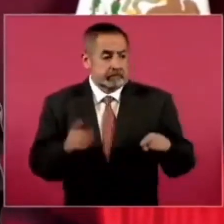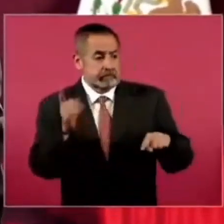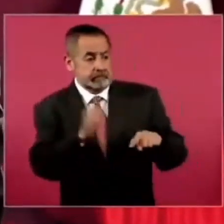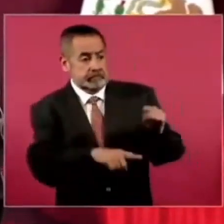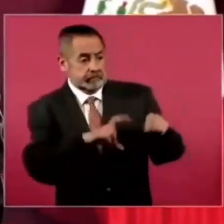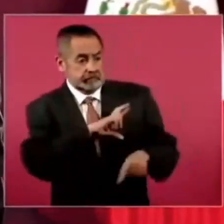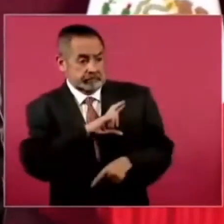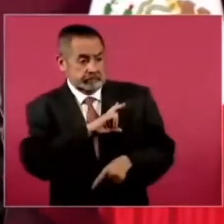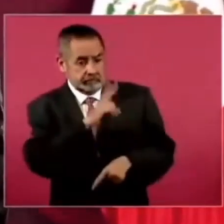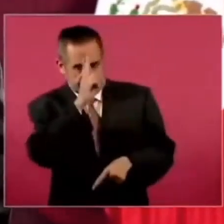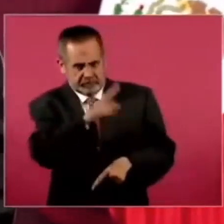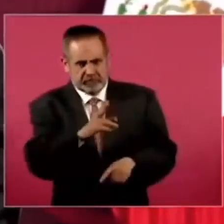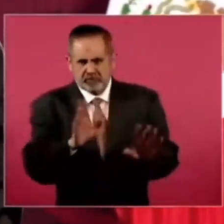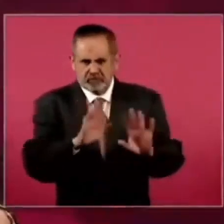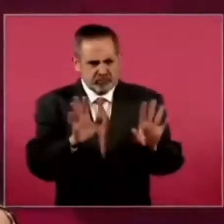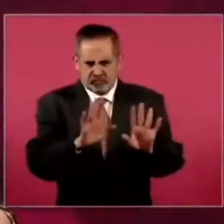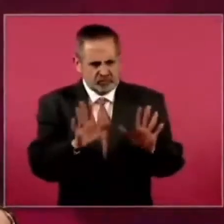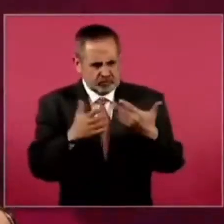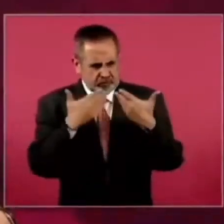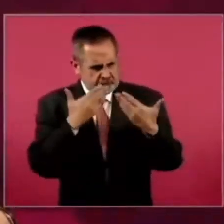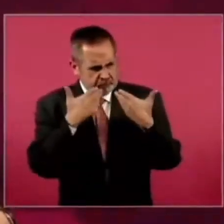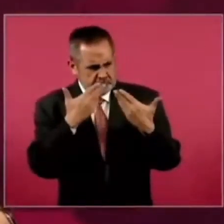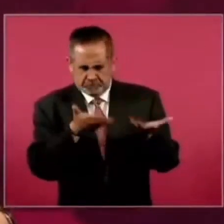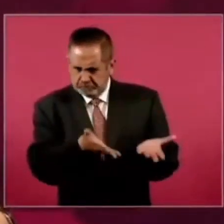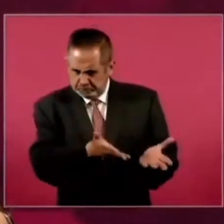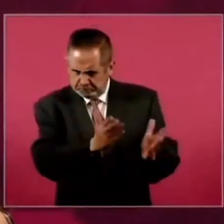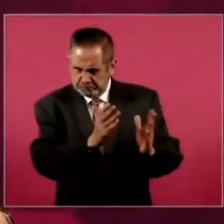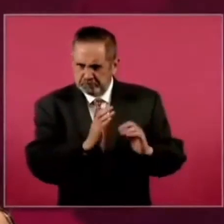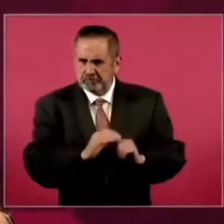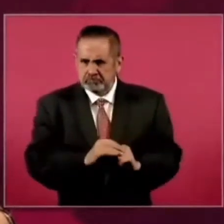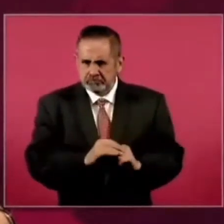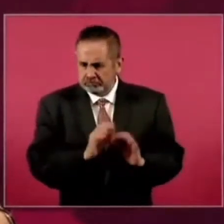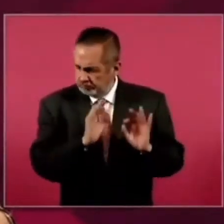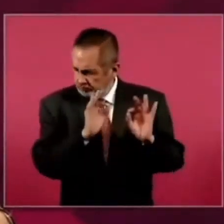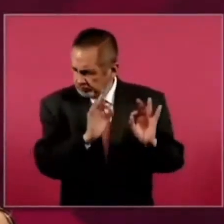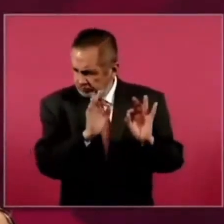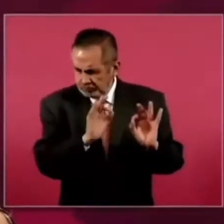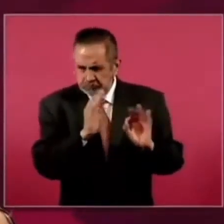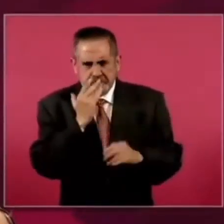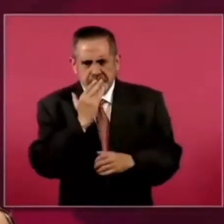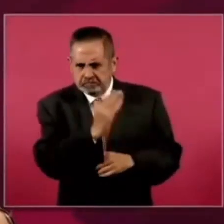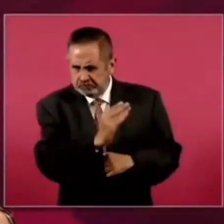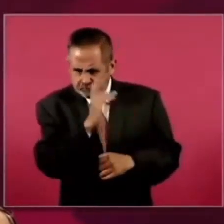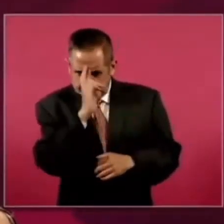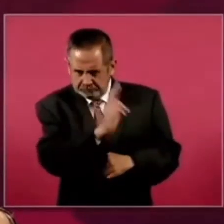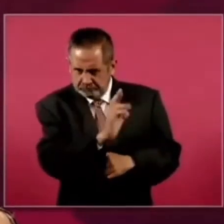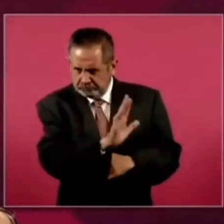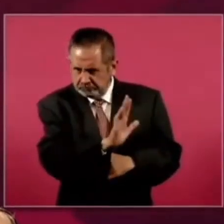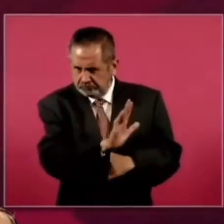eliminar, prohibir la educación privada, no. No, no, no, no, no.